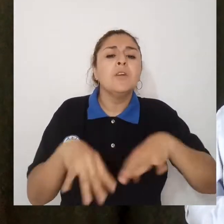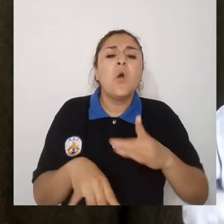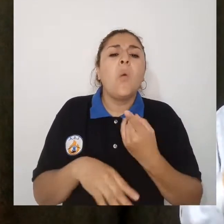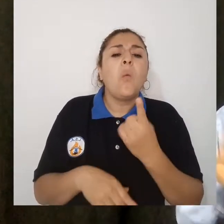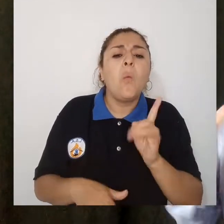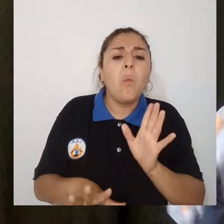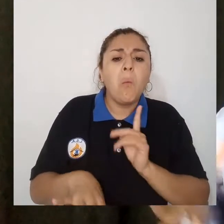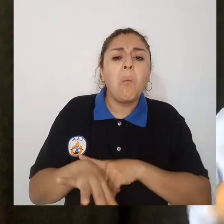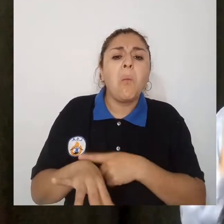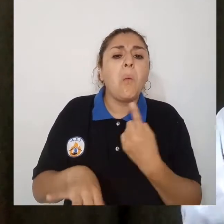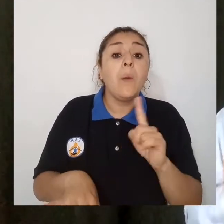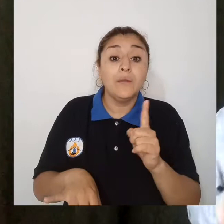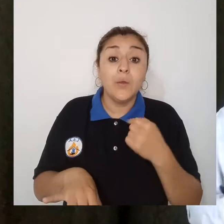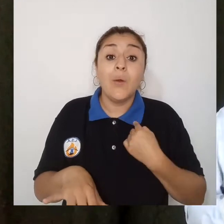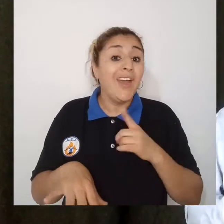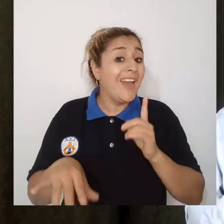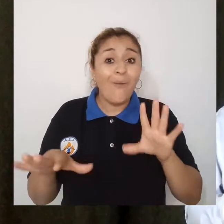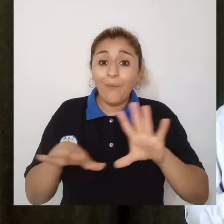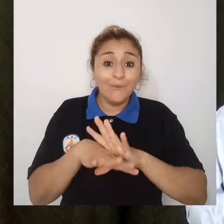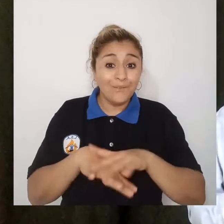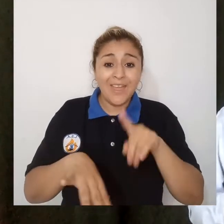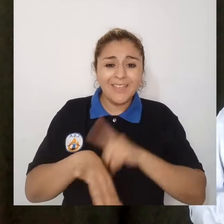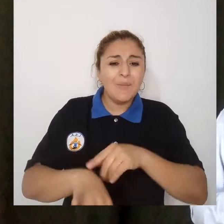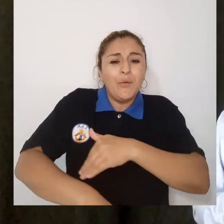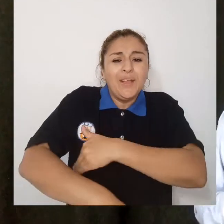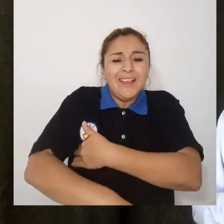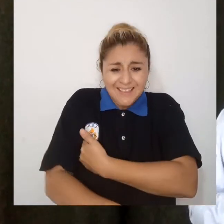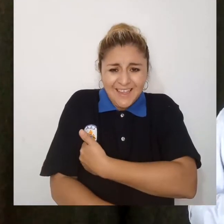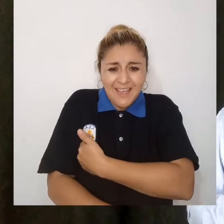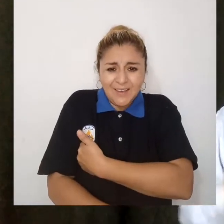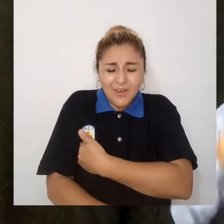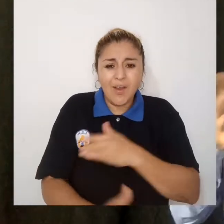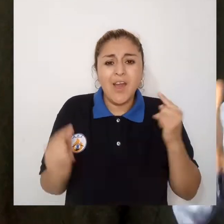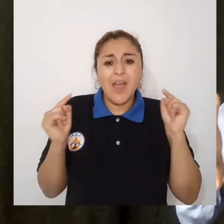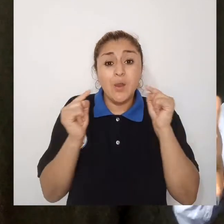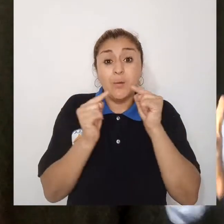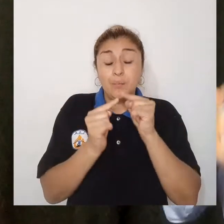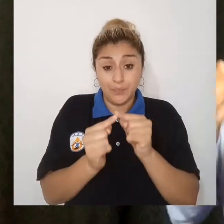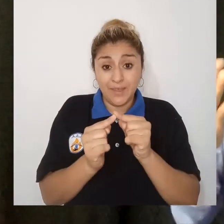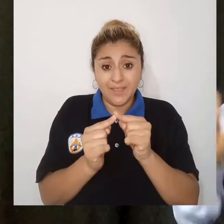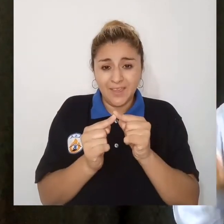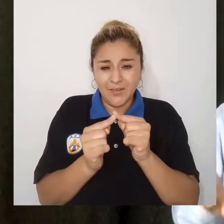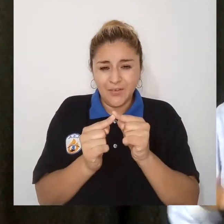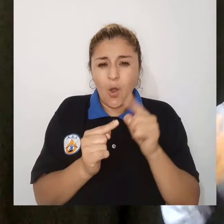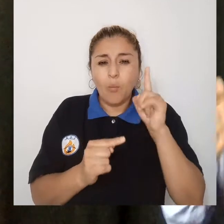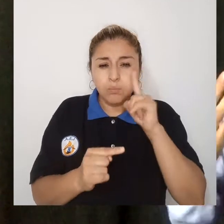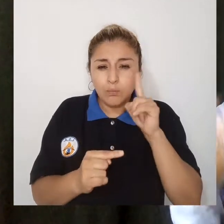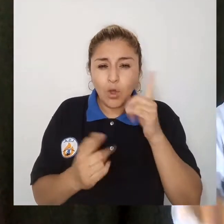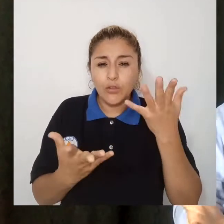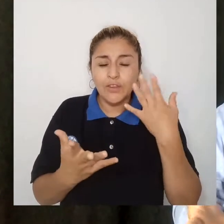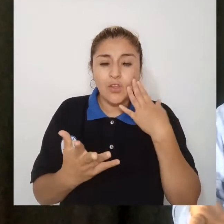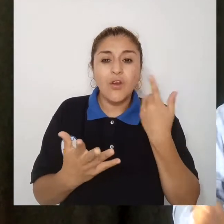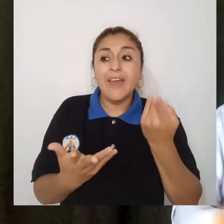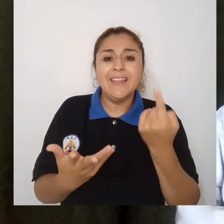continúa con varios propósitos uno de estos propósitos era justamente confraternizar con las